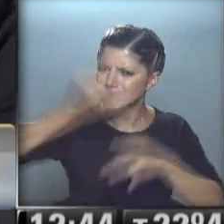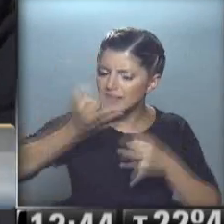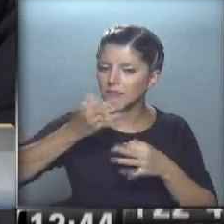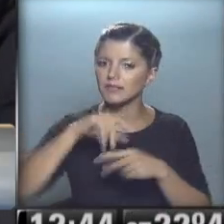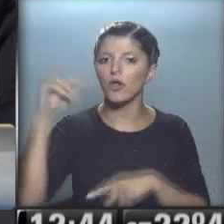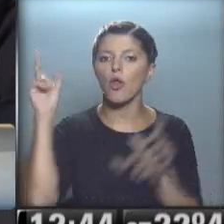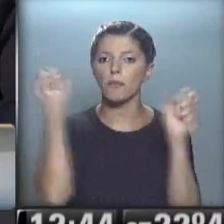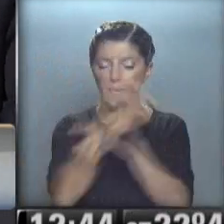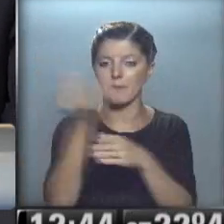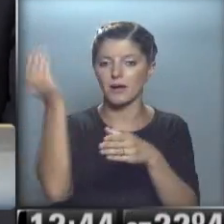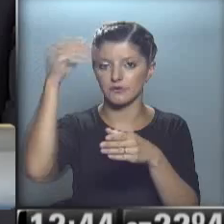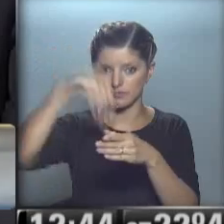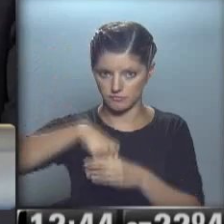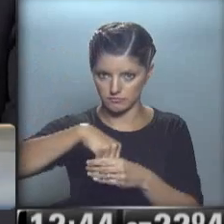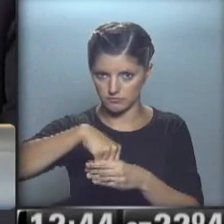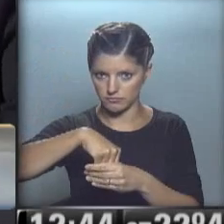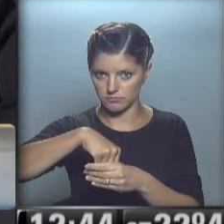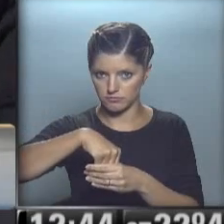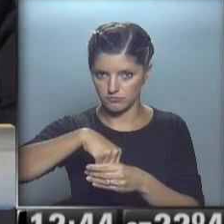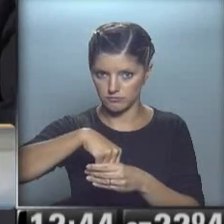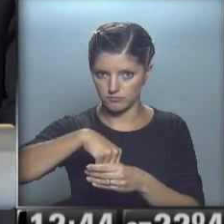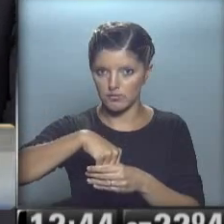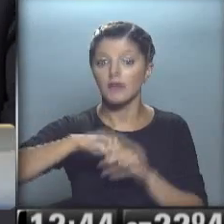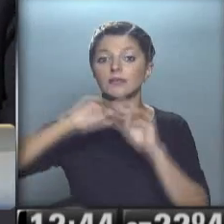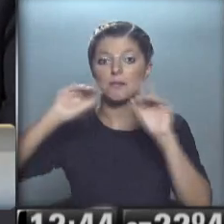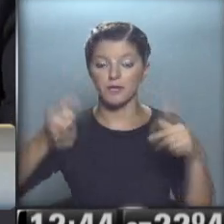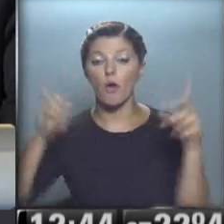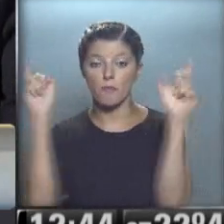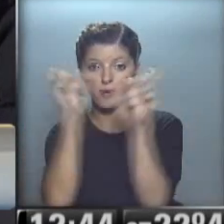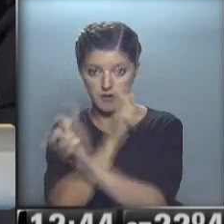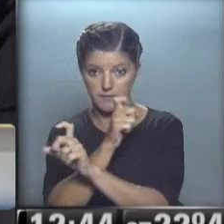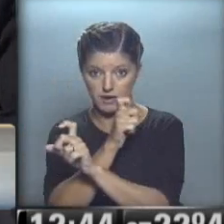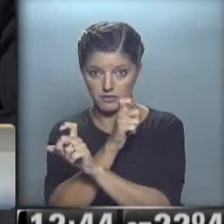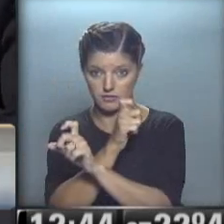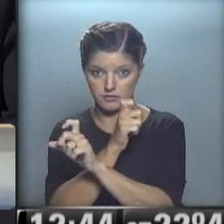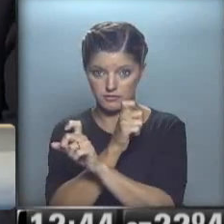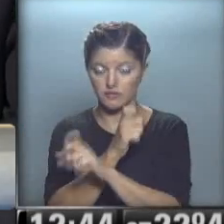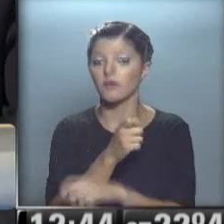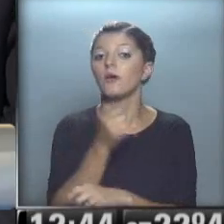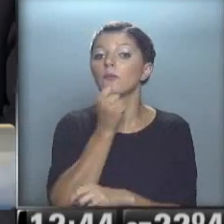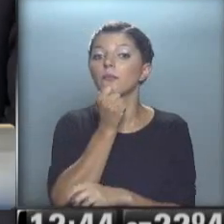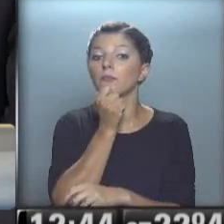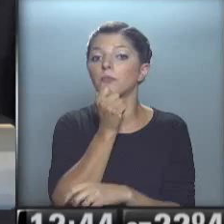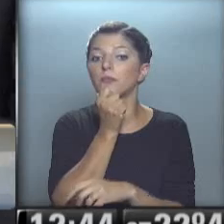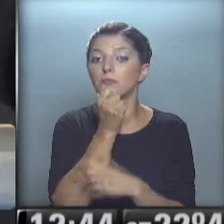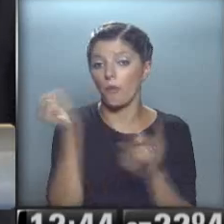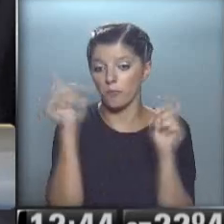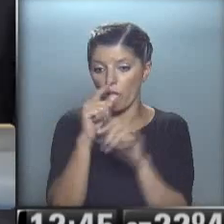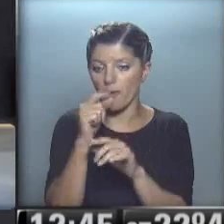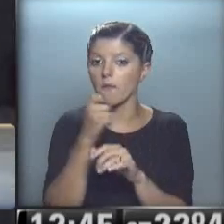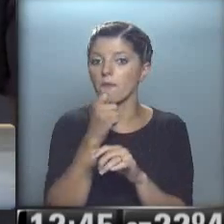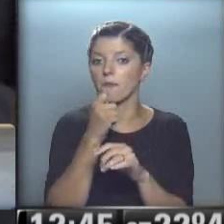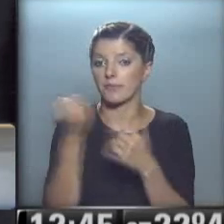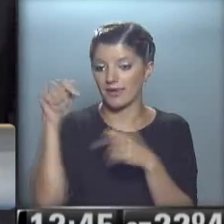integ de las dificultades que tiene y la los problemas que hoy está teniendo desde el punto de vista eh digamos